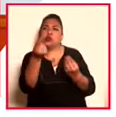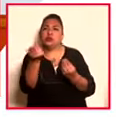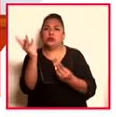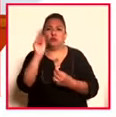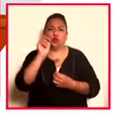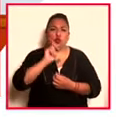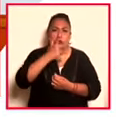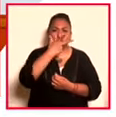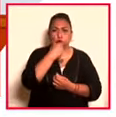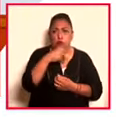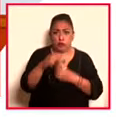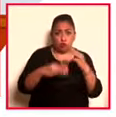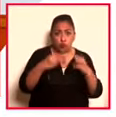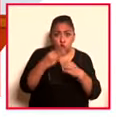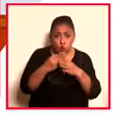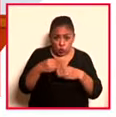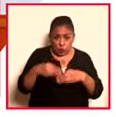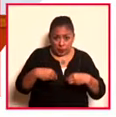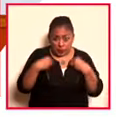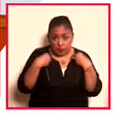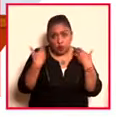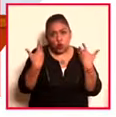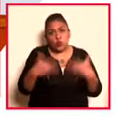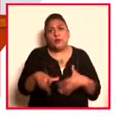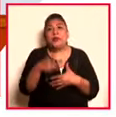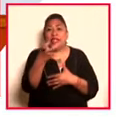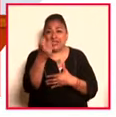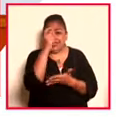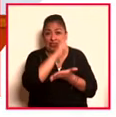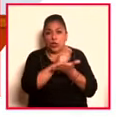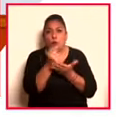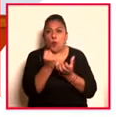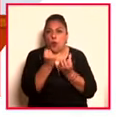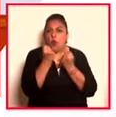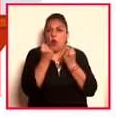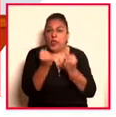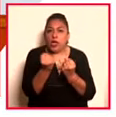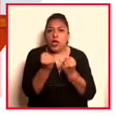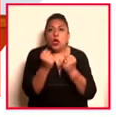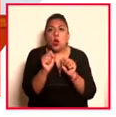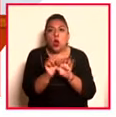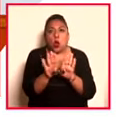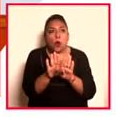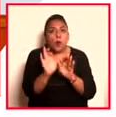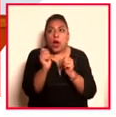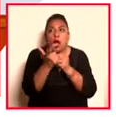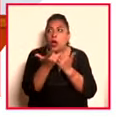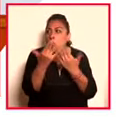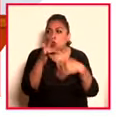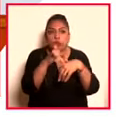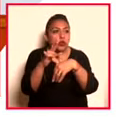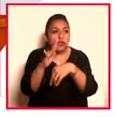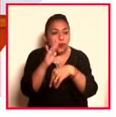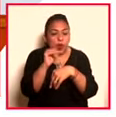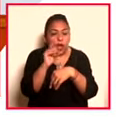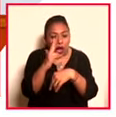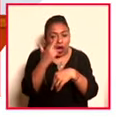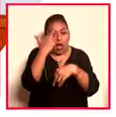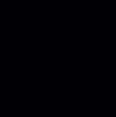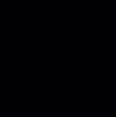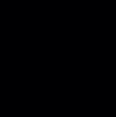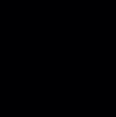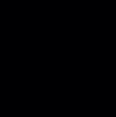que vivimos. De alguna manera la escritura tiene ese gran poder, ¿no? De invocar lo que no está, de invocar a nuestros muertos